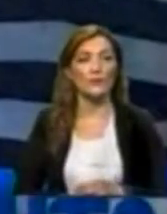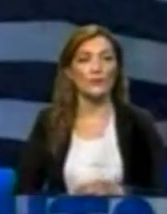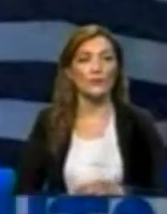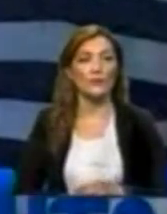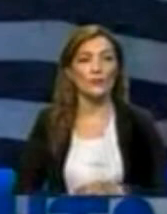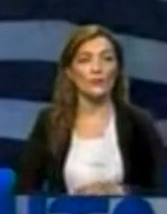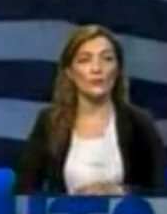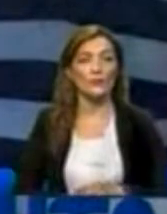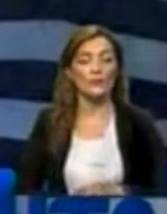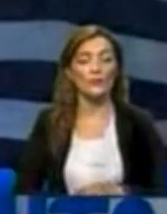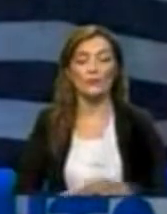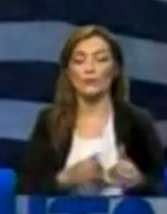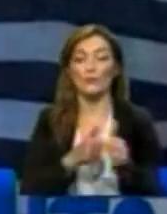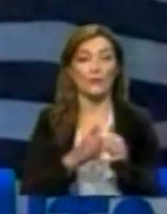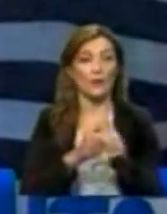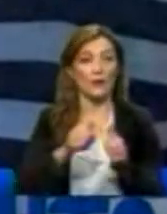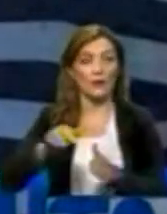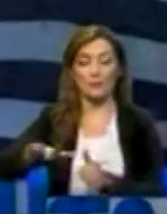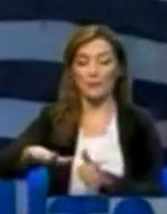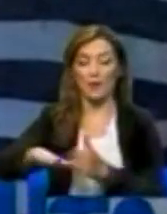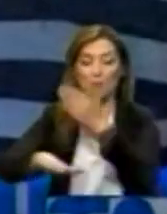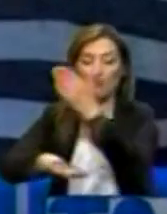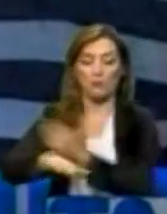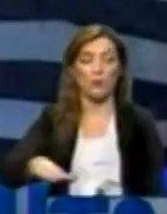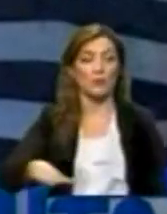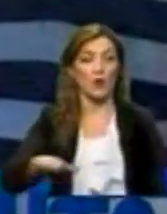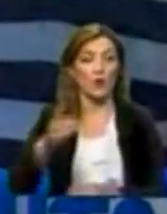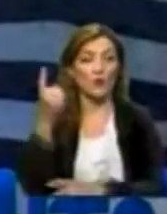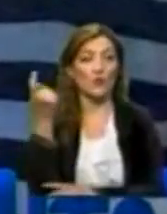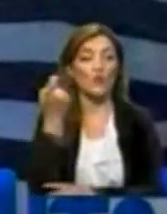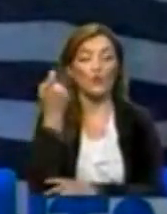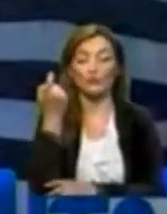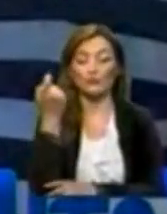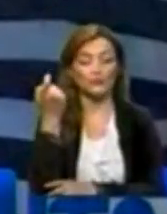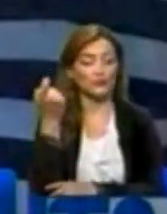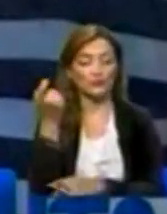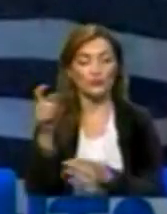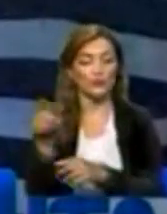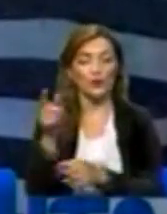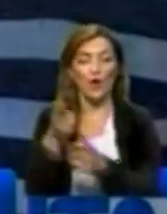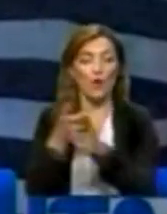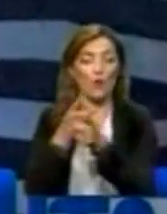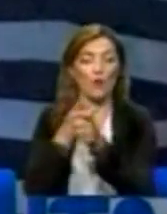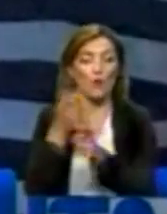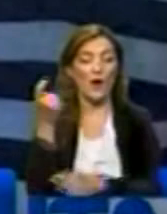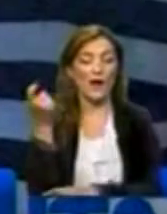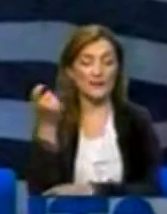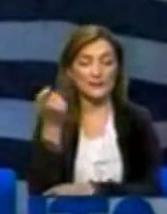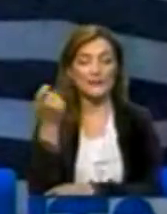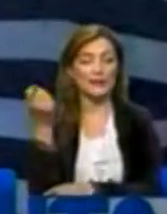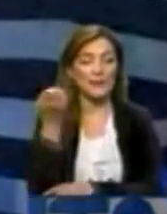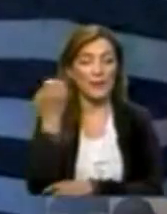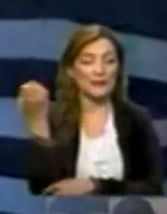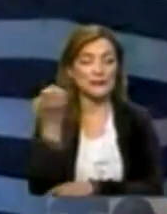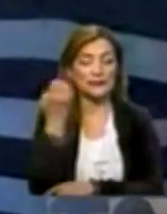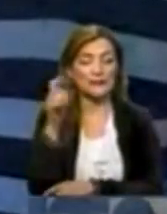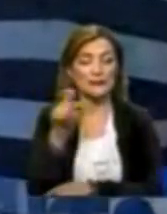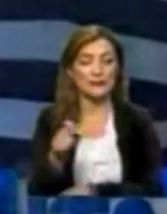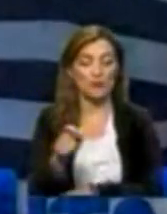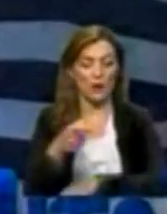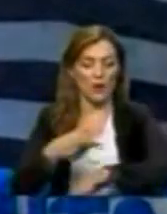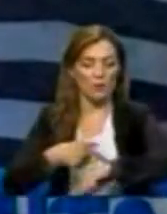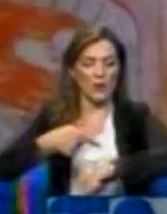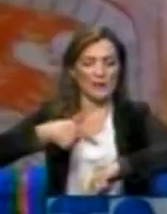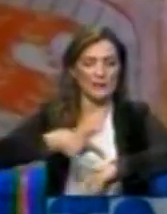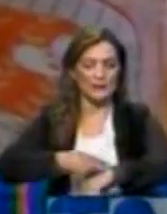de perder el pie, necesita la cirugía lo más urgente. Nos dicen que no hay insumos, clavos, implantes, que no lo